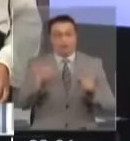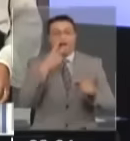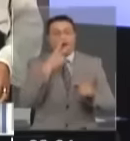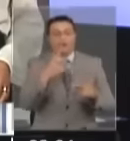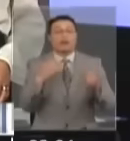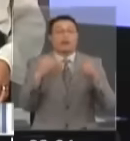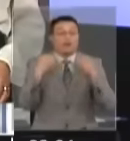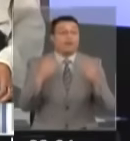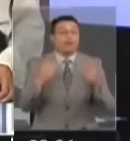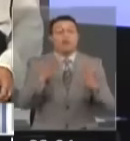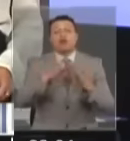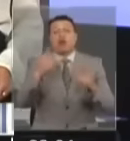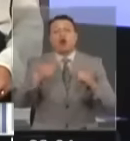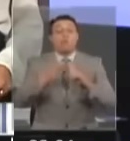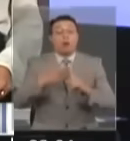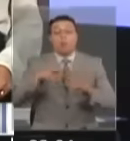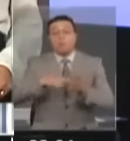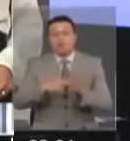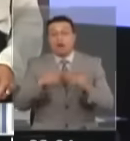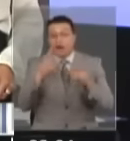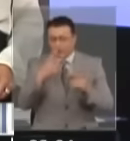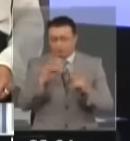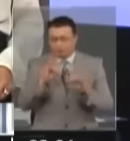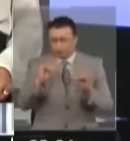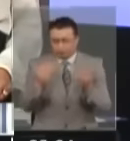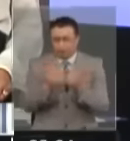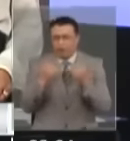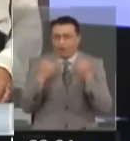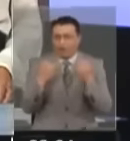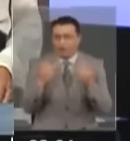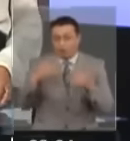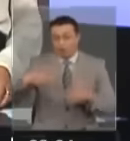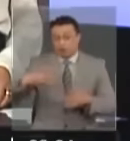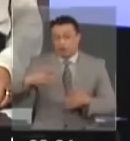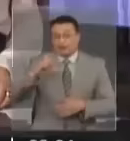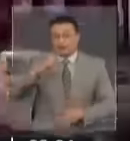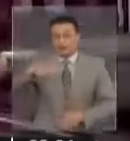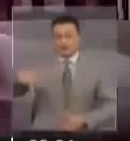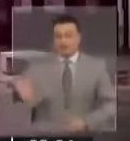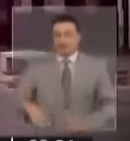los problemas, de los desafíos de esta comuna y volvemos con el debate que ya partió aquí en Municipales, CNN.